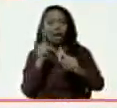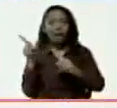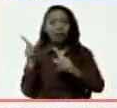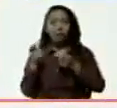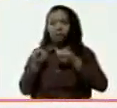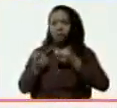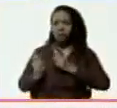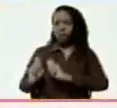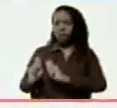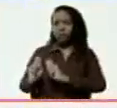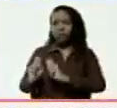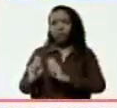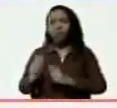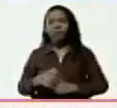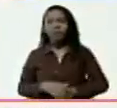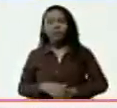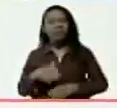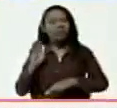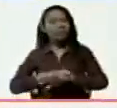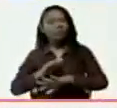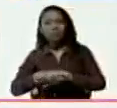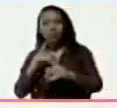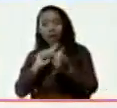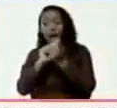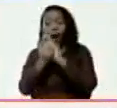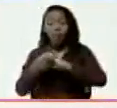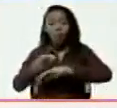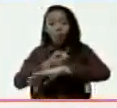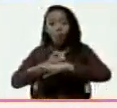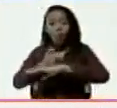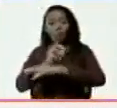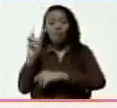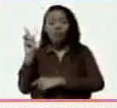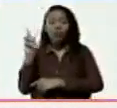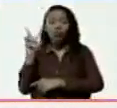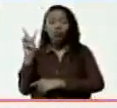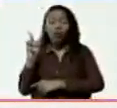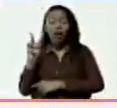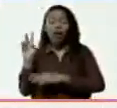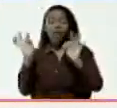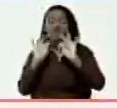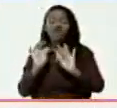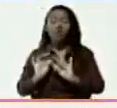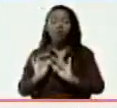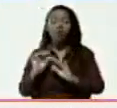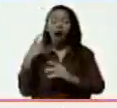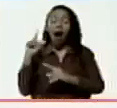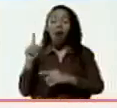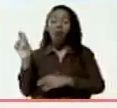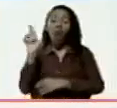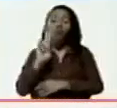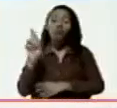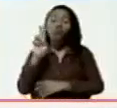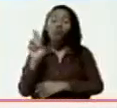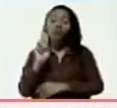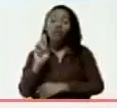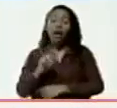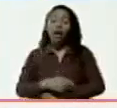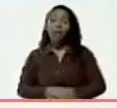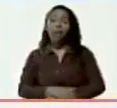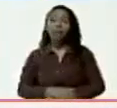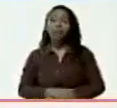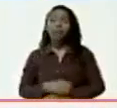intencionalidad que es el cambio de gobierno en venezuela y las medidas que están usando utilizando